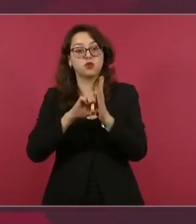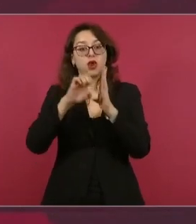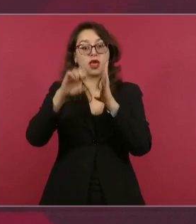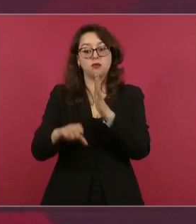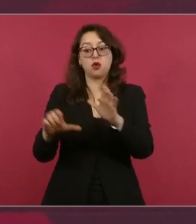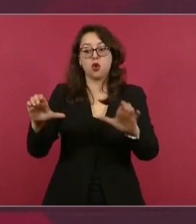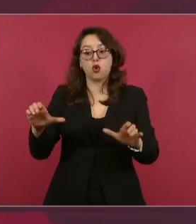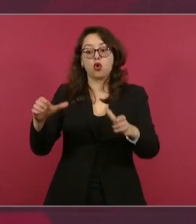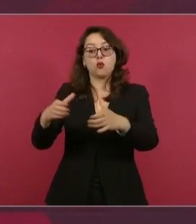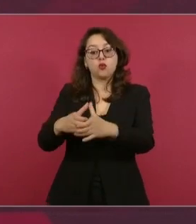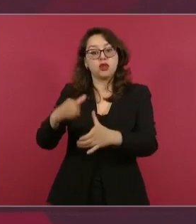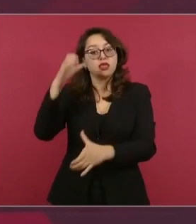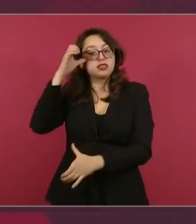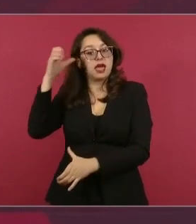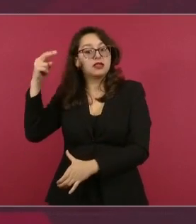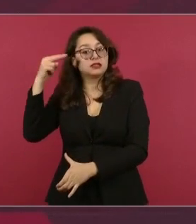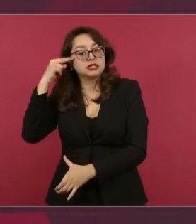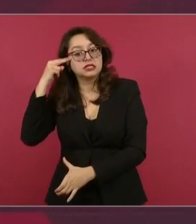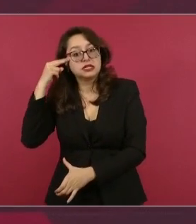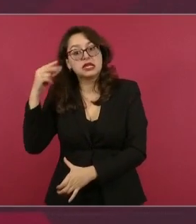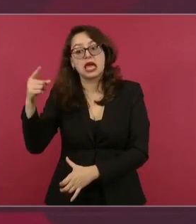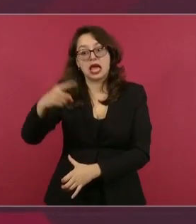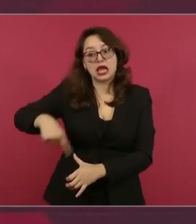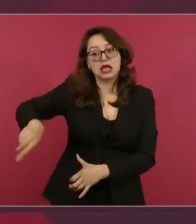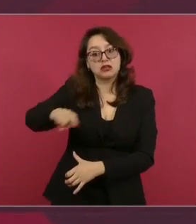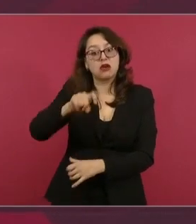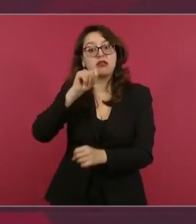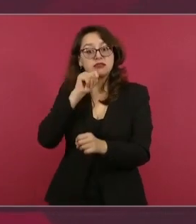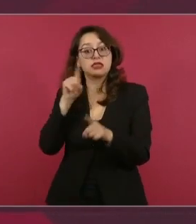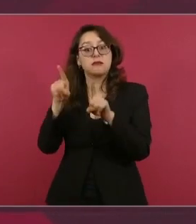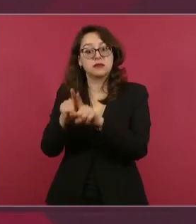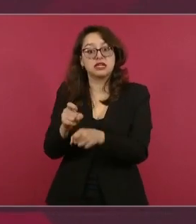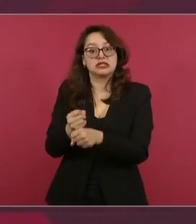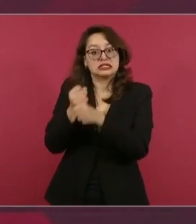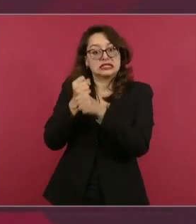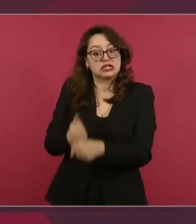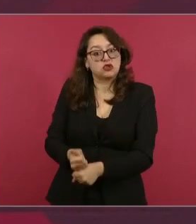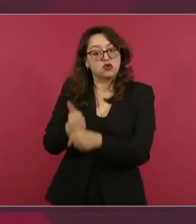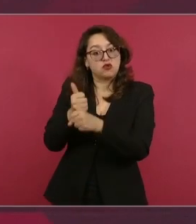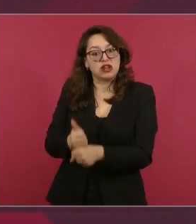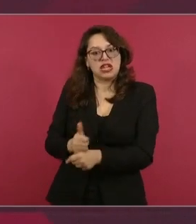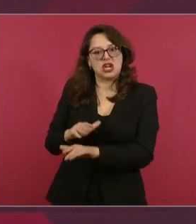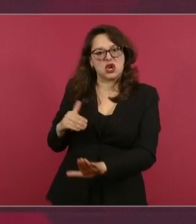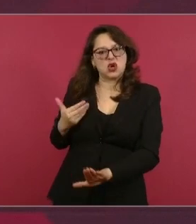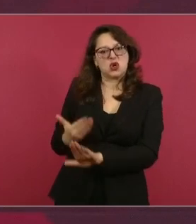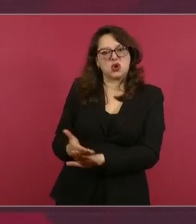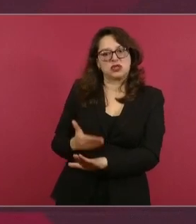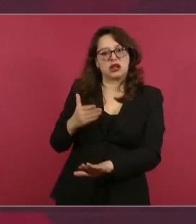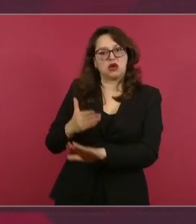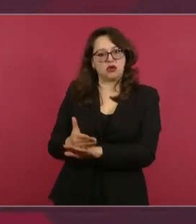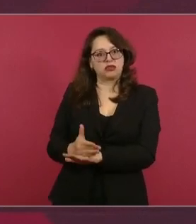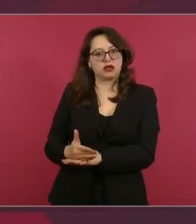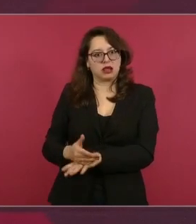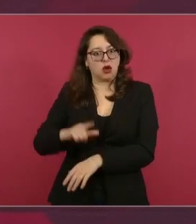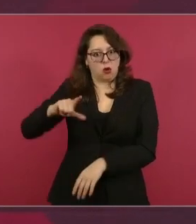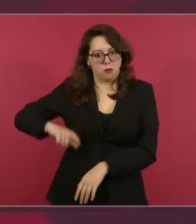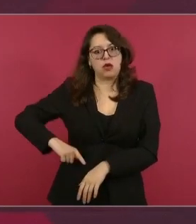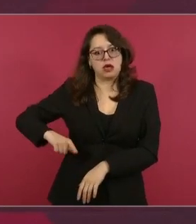en su momento, que fueron muchos chinos por racismo asesinados en